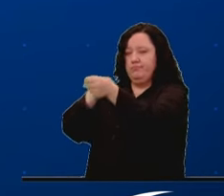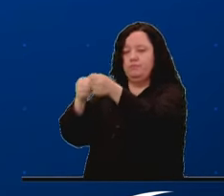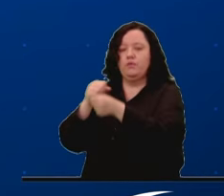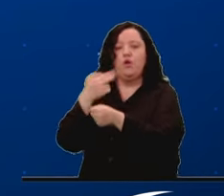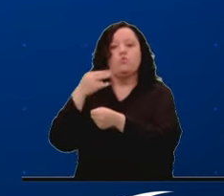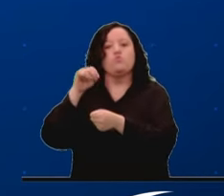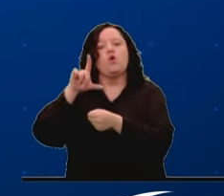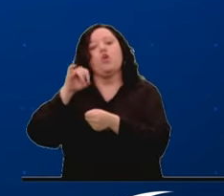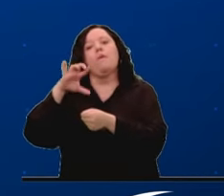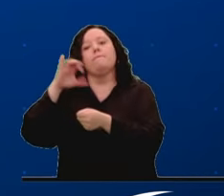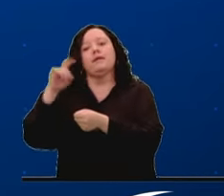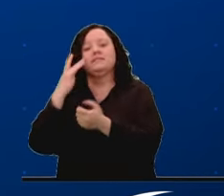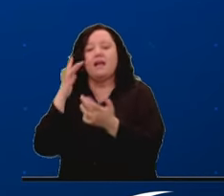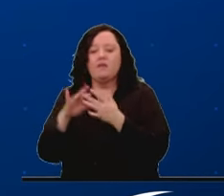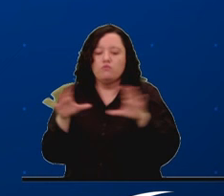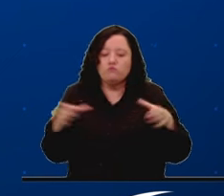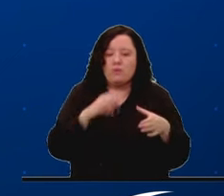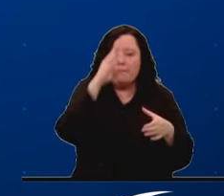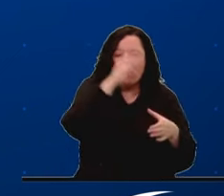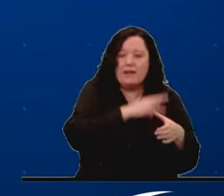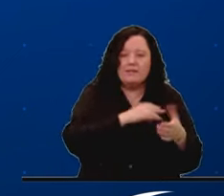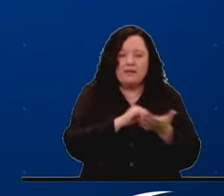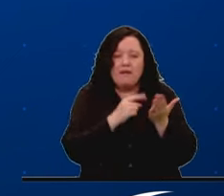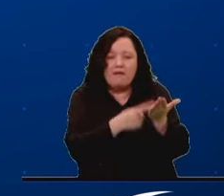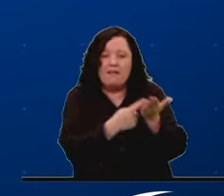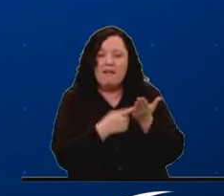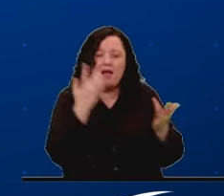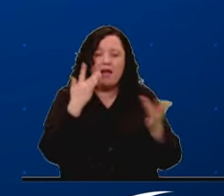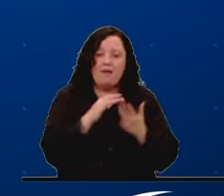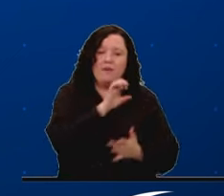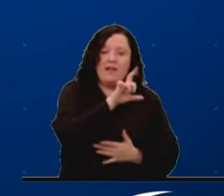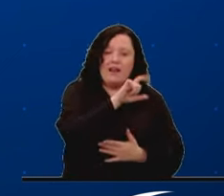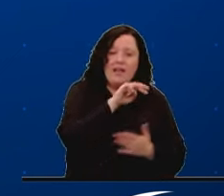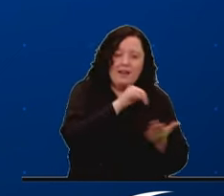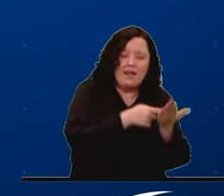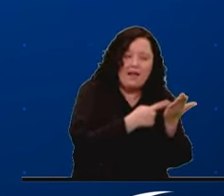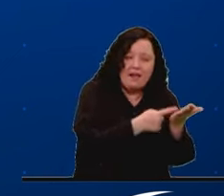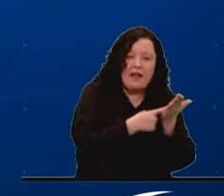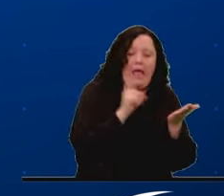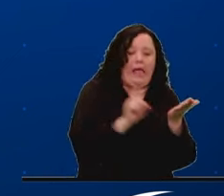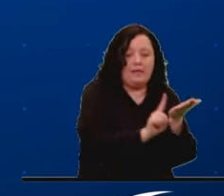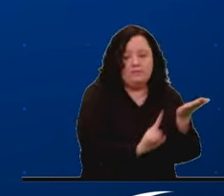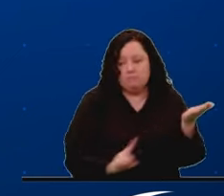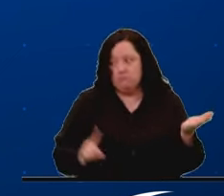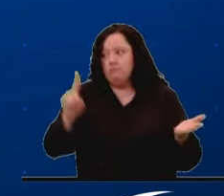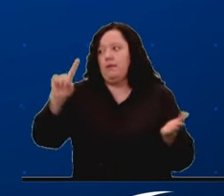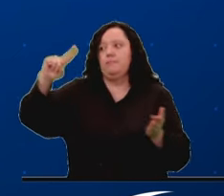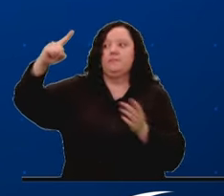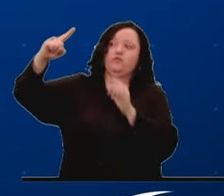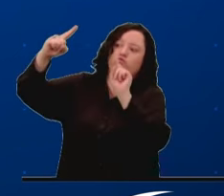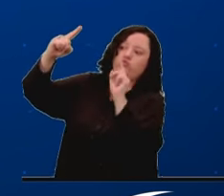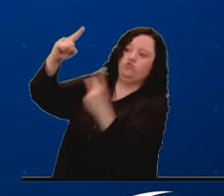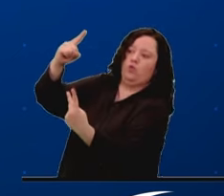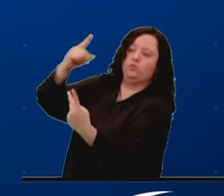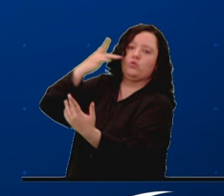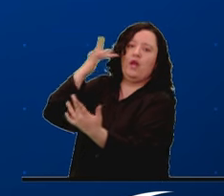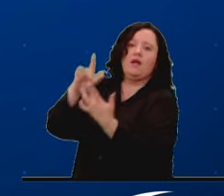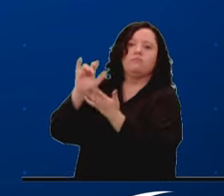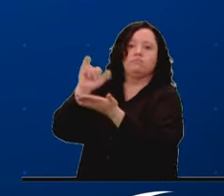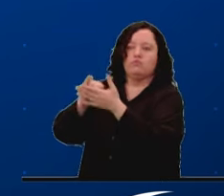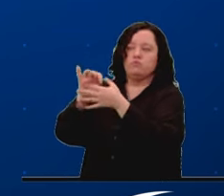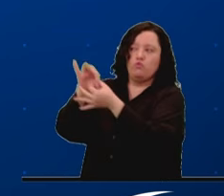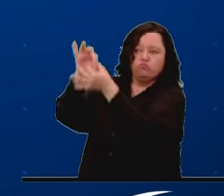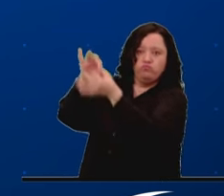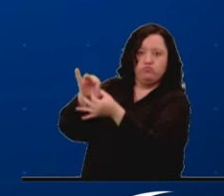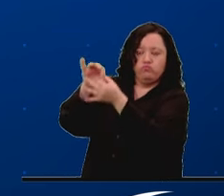López, actual representante de los militares en la mesa de diálogo con el ELN, asumiría esa segunda comandancia como jefe de Estado Mayor Conjunto,